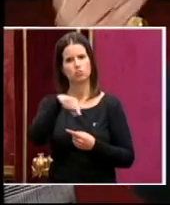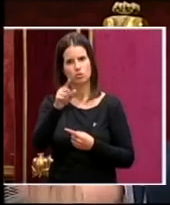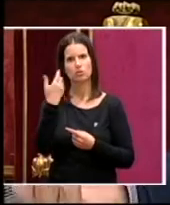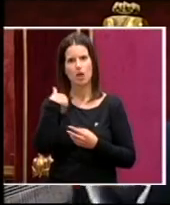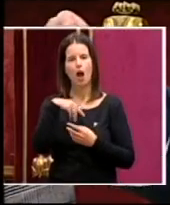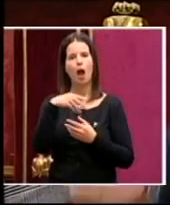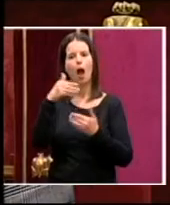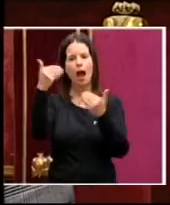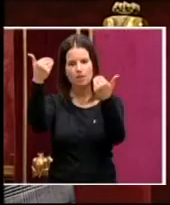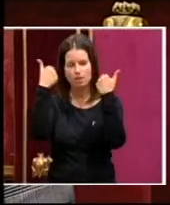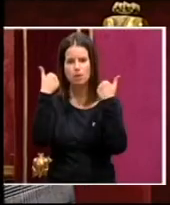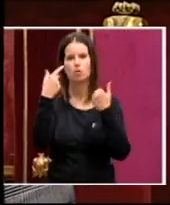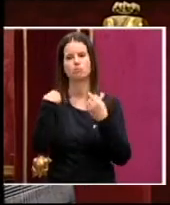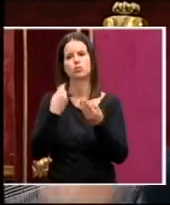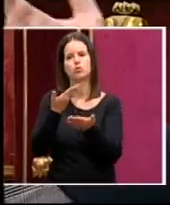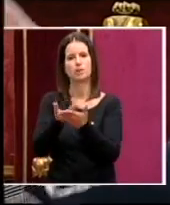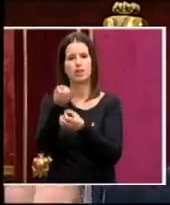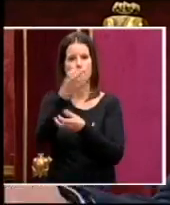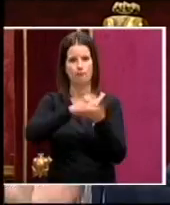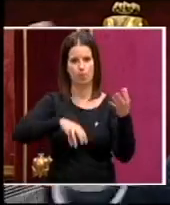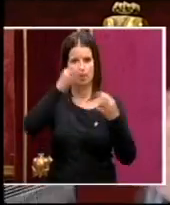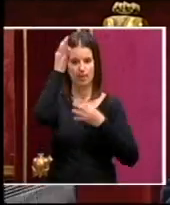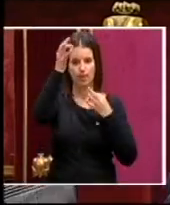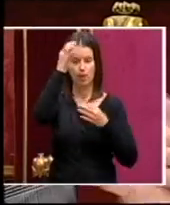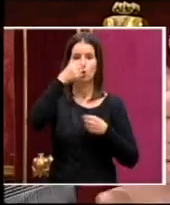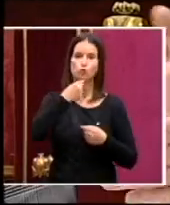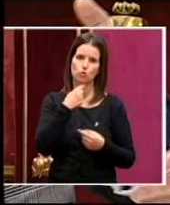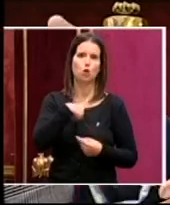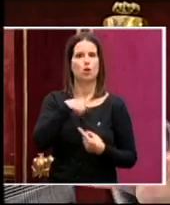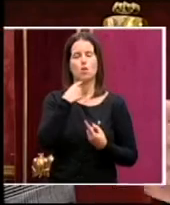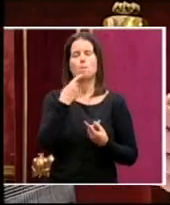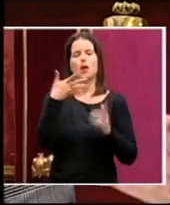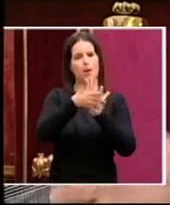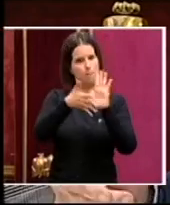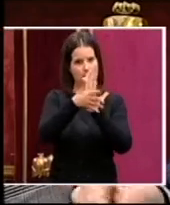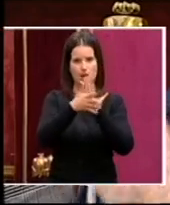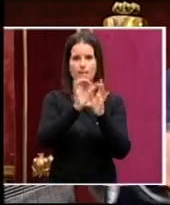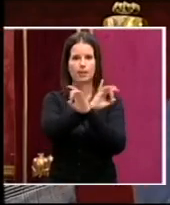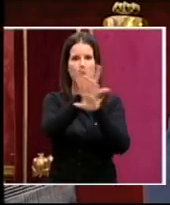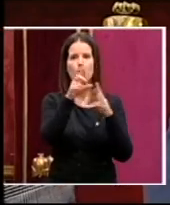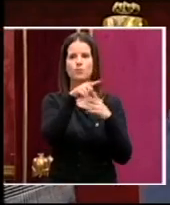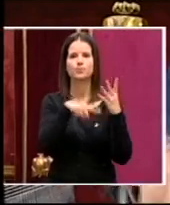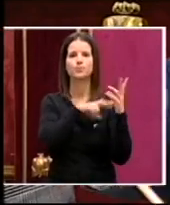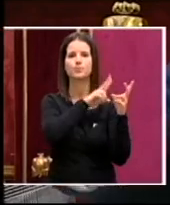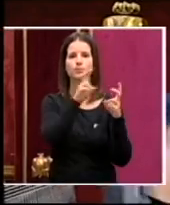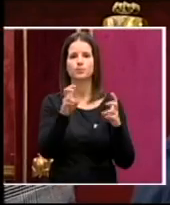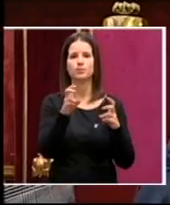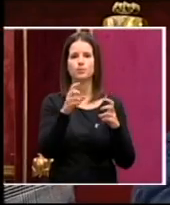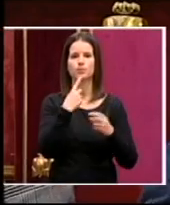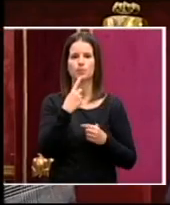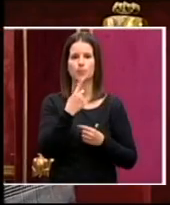y que se pediría el informe detallado. Y yo lo que estoy diciendo, lo digo por aclarar algunas cuestiones, yo lo que estoy diciendo es